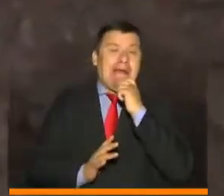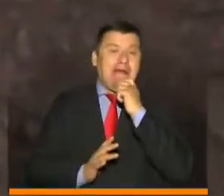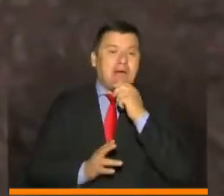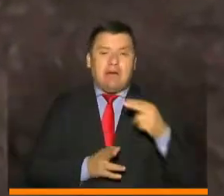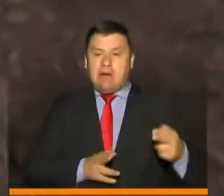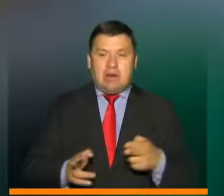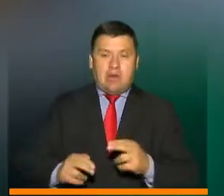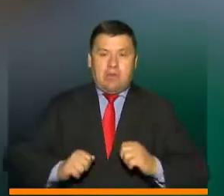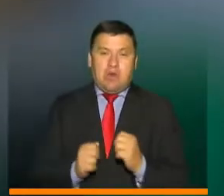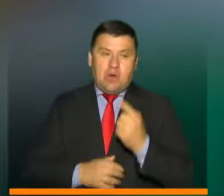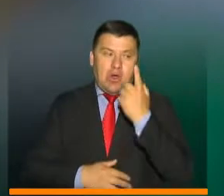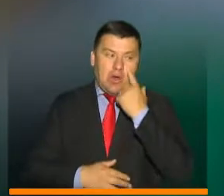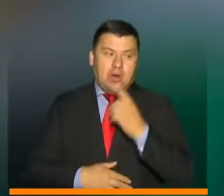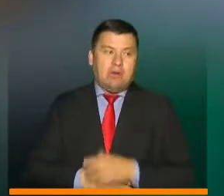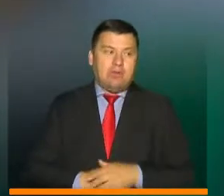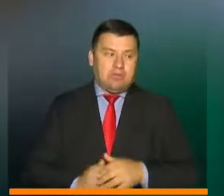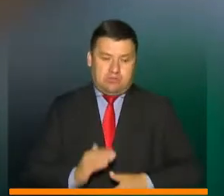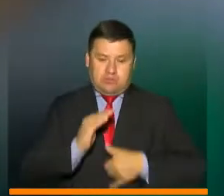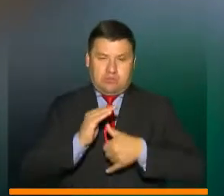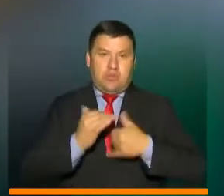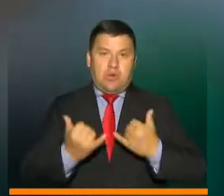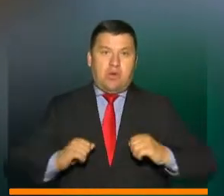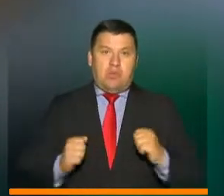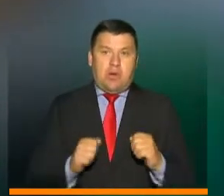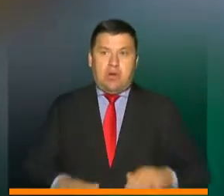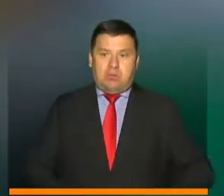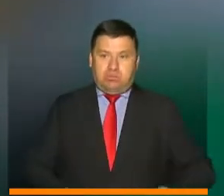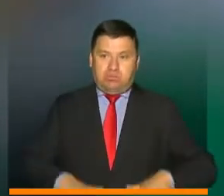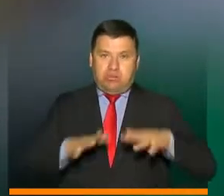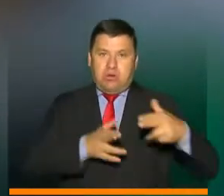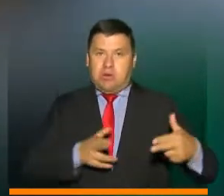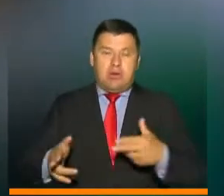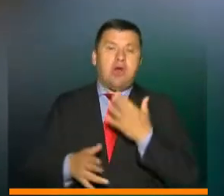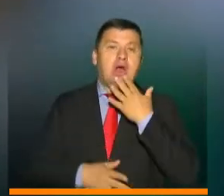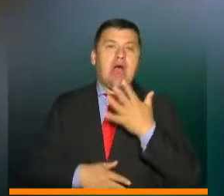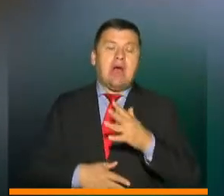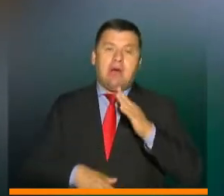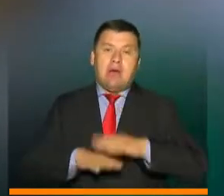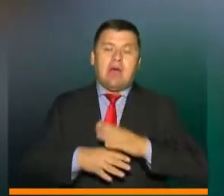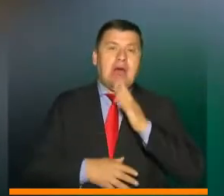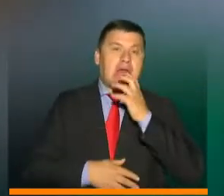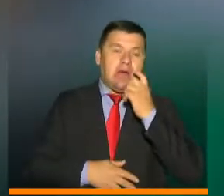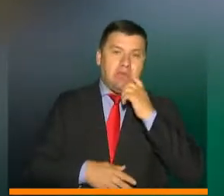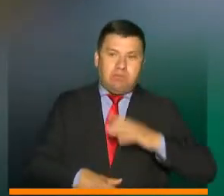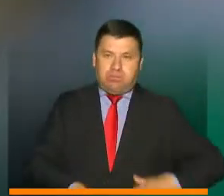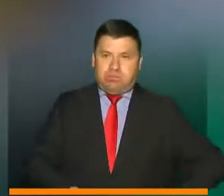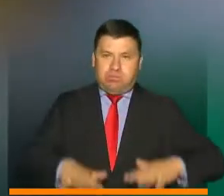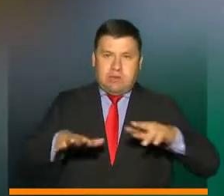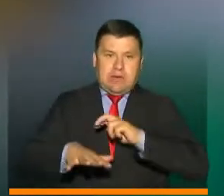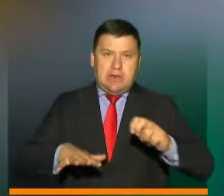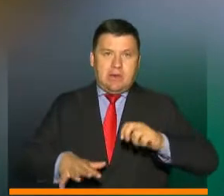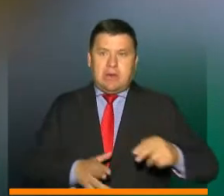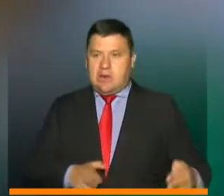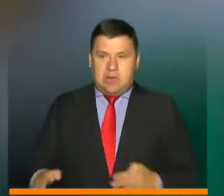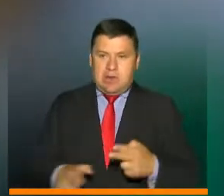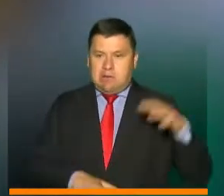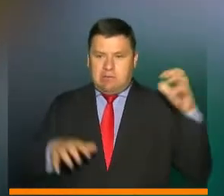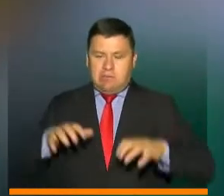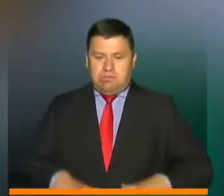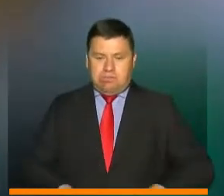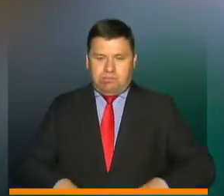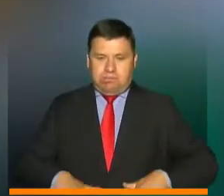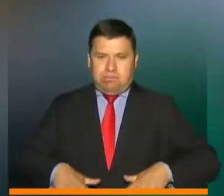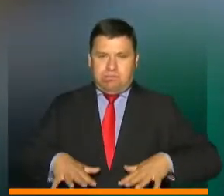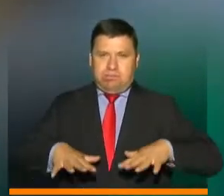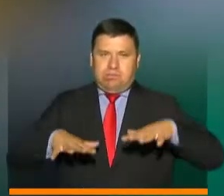río Bogotá. IDEAM ha elevado en el día de hoy de alerta amarilla a alerta naranja los niveles del río en la cuenca alta